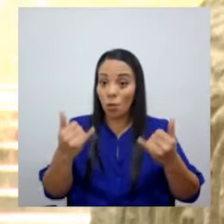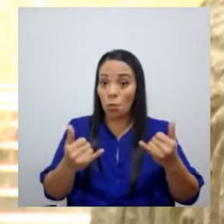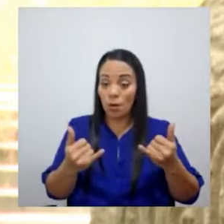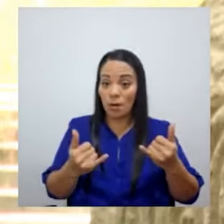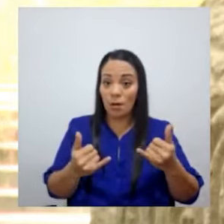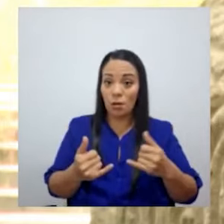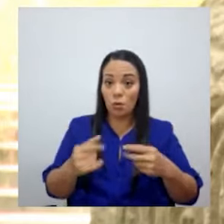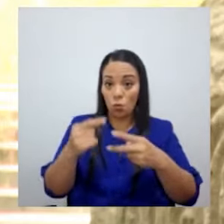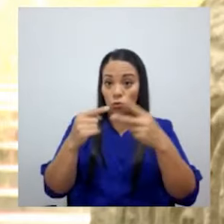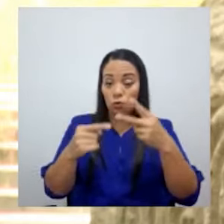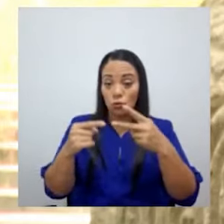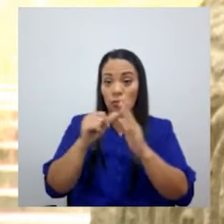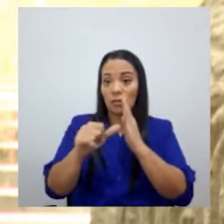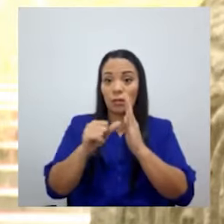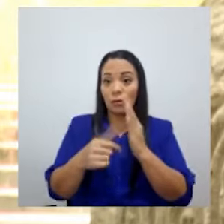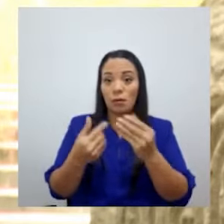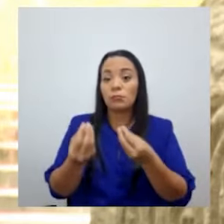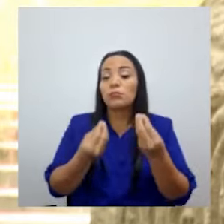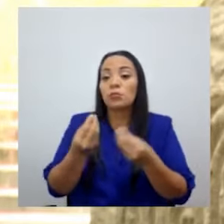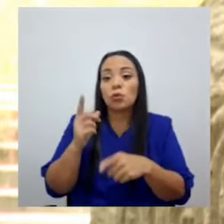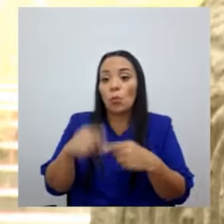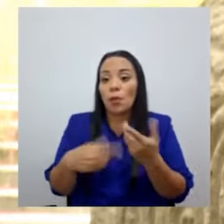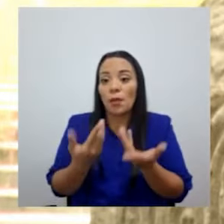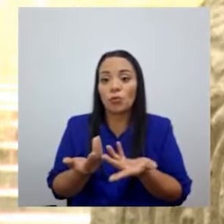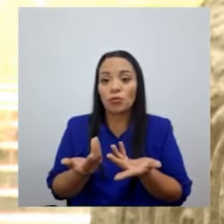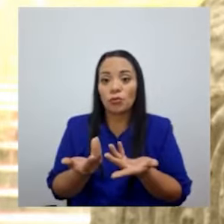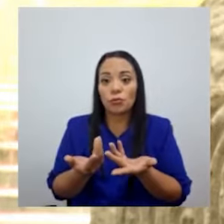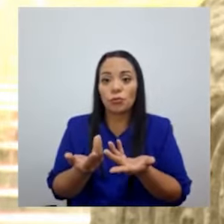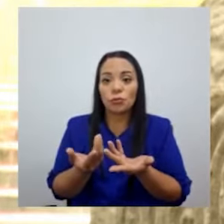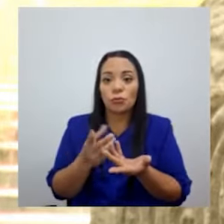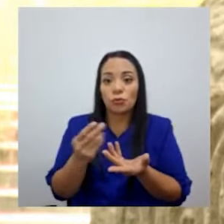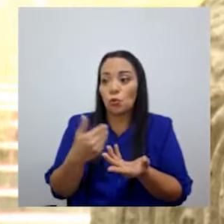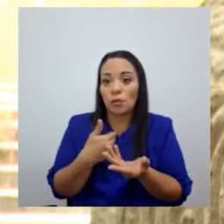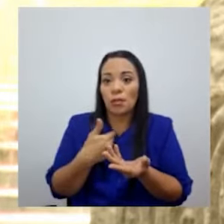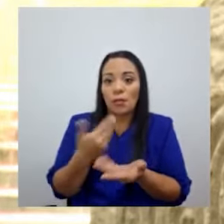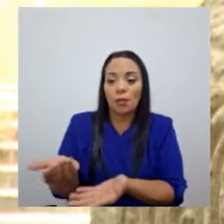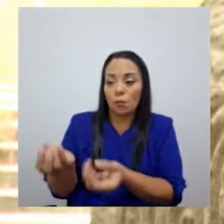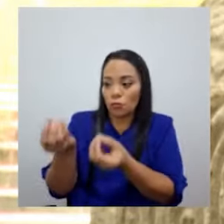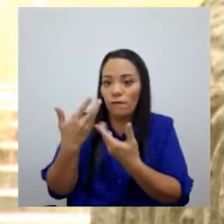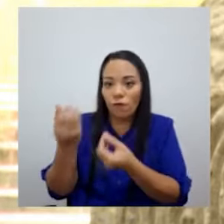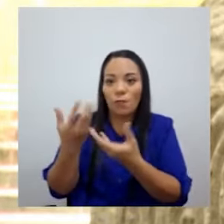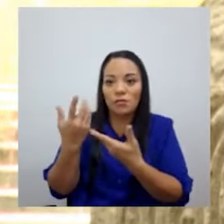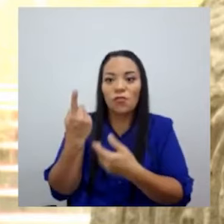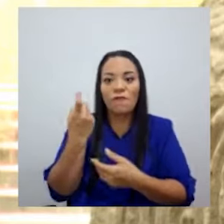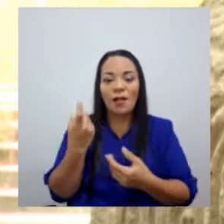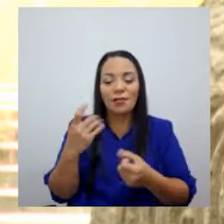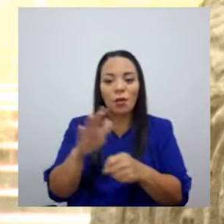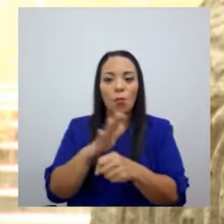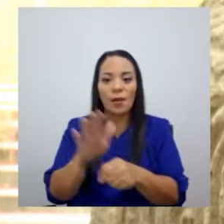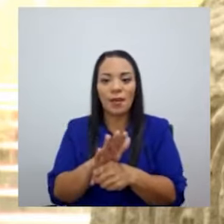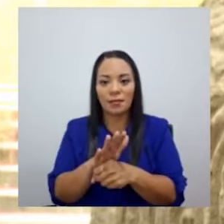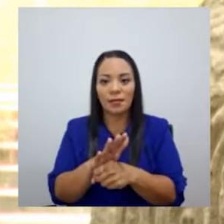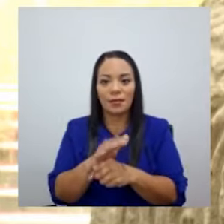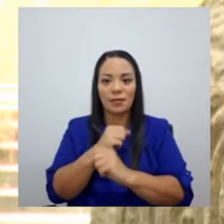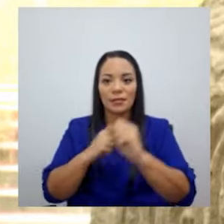de artículos, no podemos hacer eso porque no tenemos la información completa de la